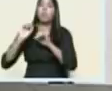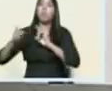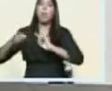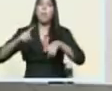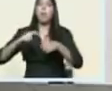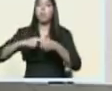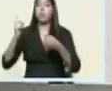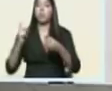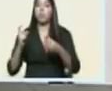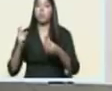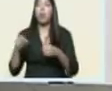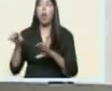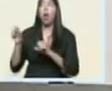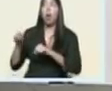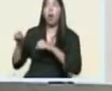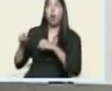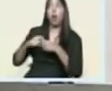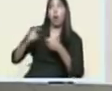Porque